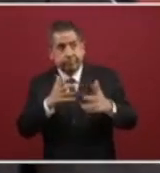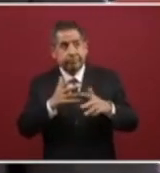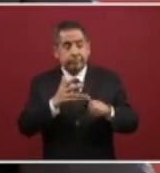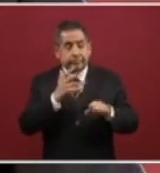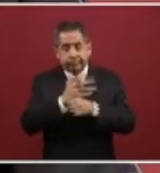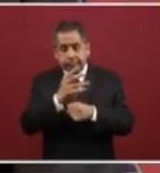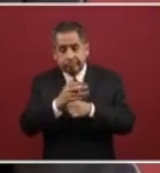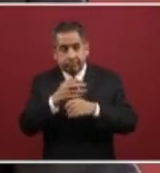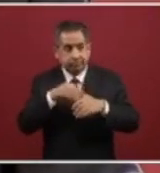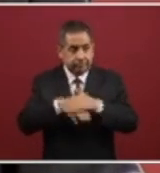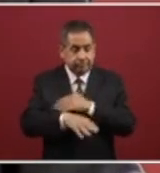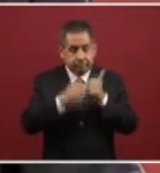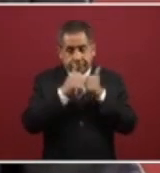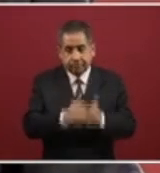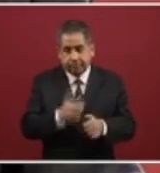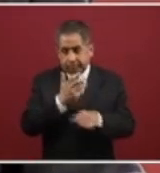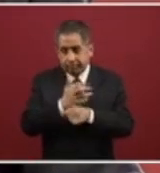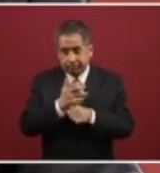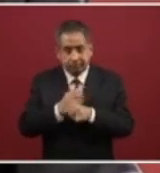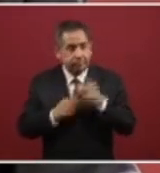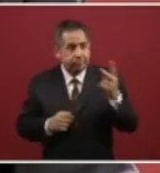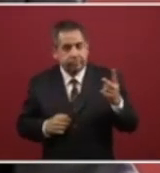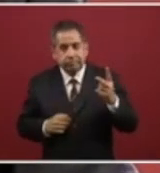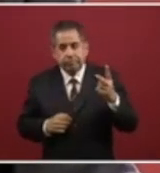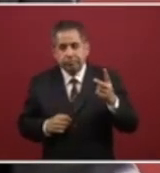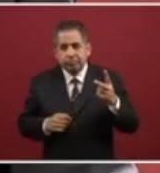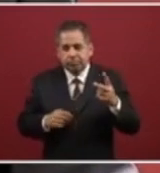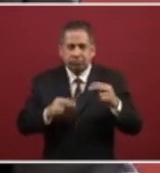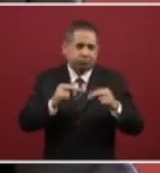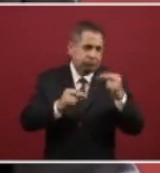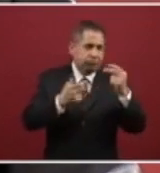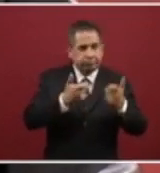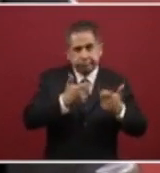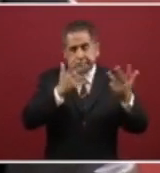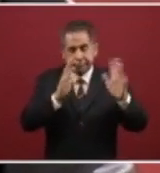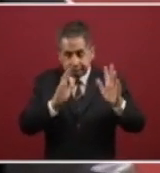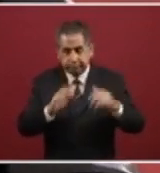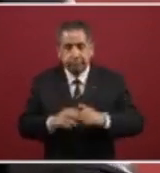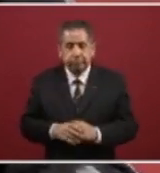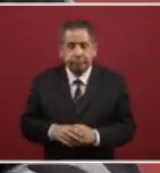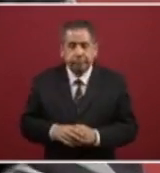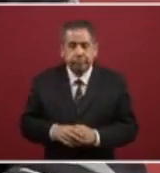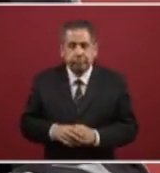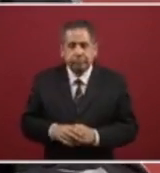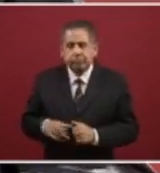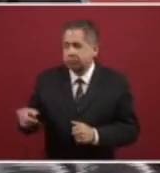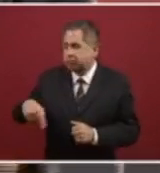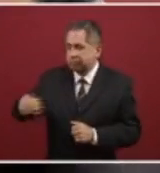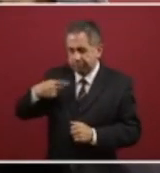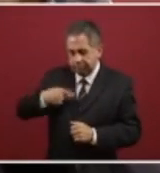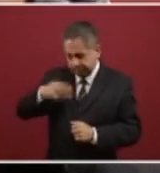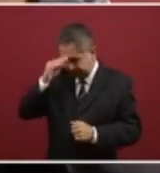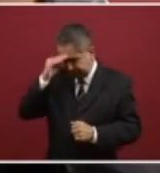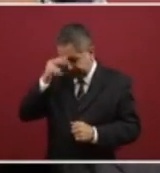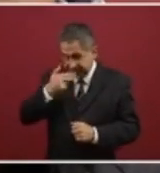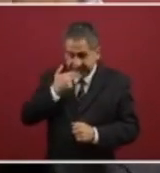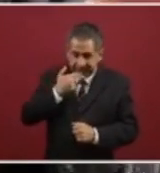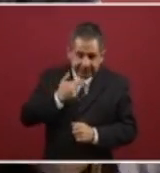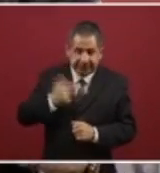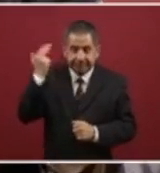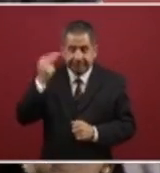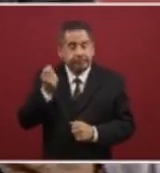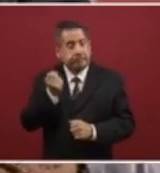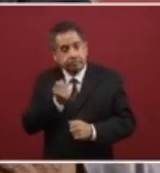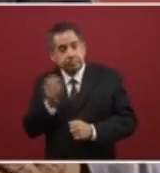poder estar en Estados Unidos, que tienes un nivel salarial mucho más alto, etcétera, vale la pena. Eso es lo que yo creo que